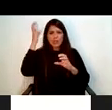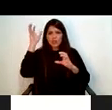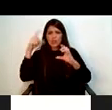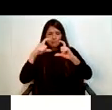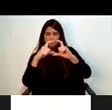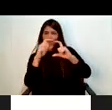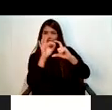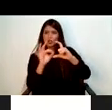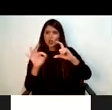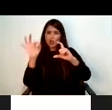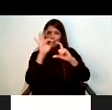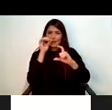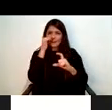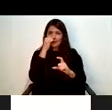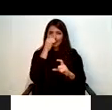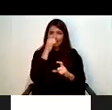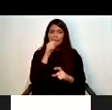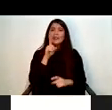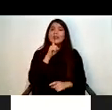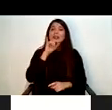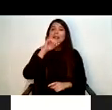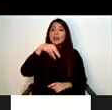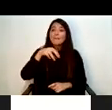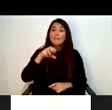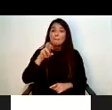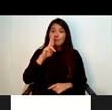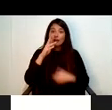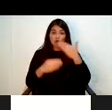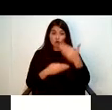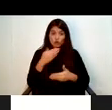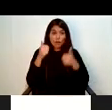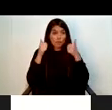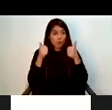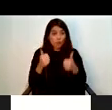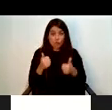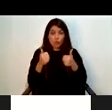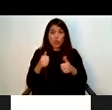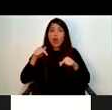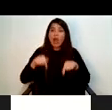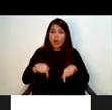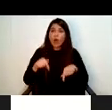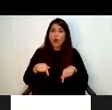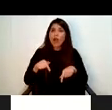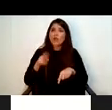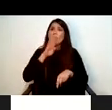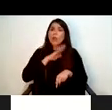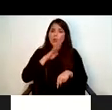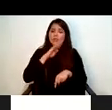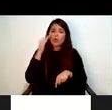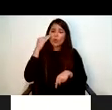Entonces, vamos a tener el timer, que funciona muchísimo. Ahora mismo lo estamos implementando con un